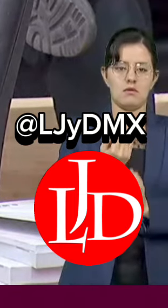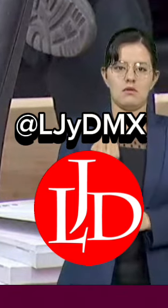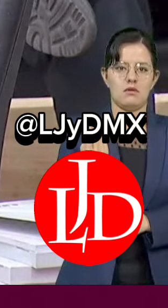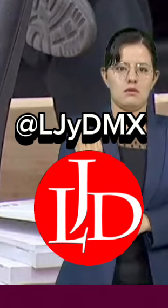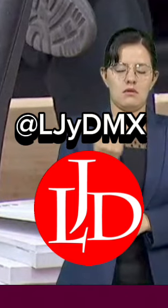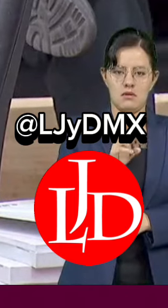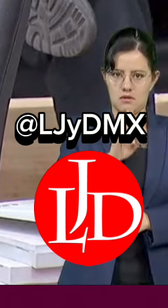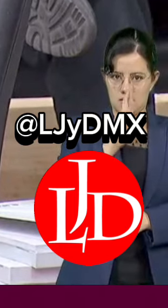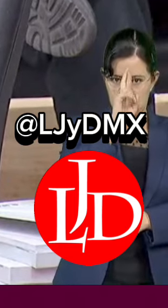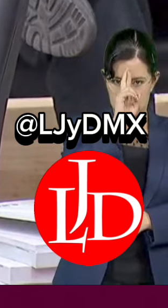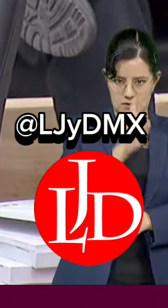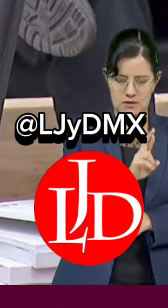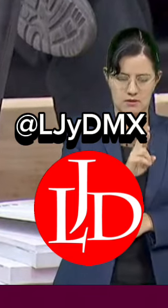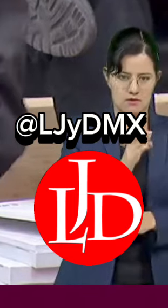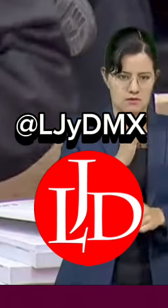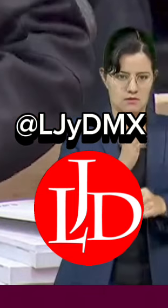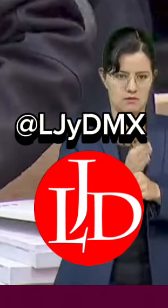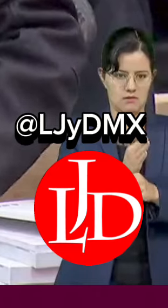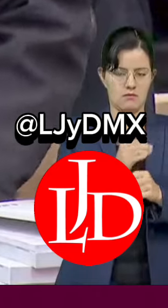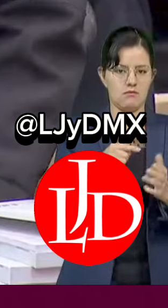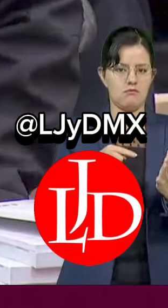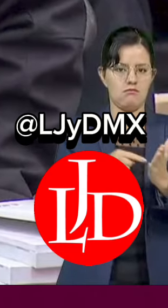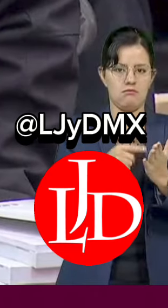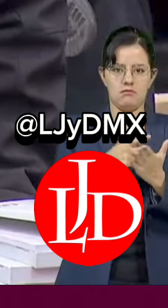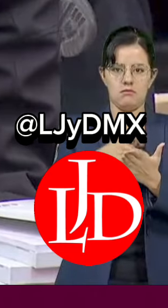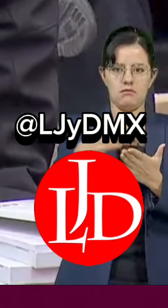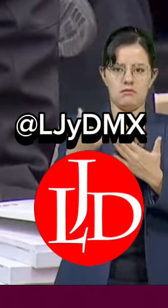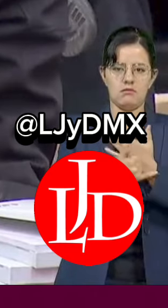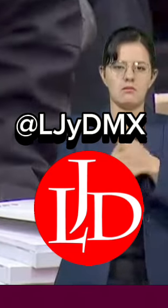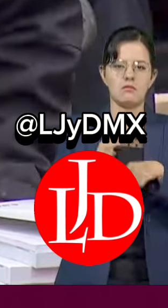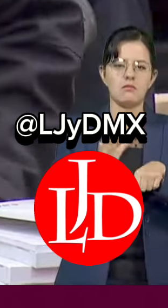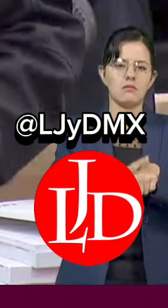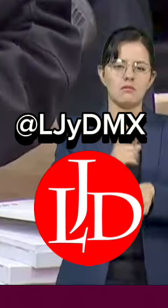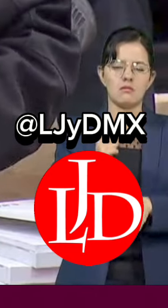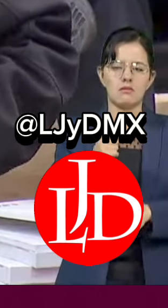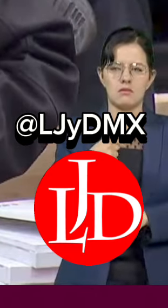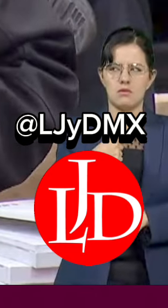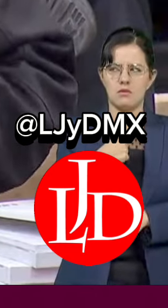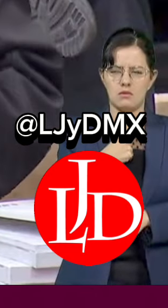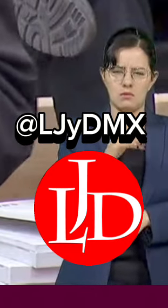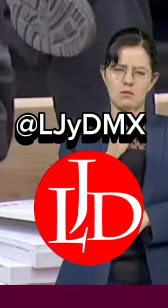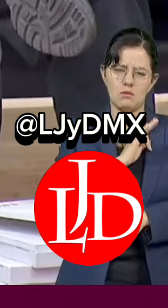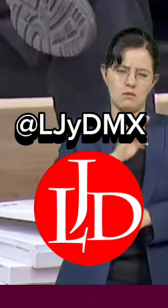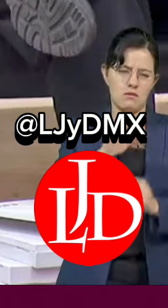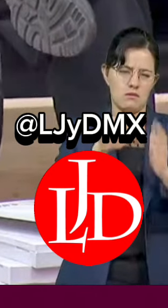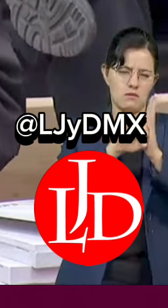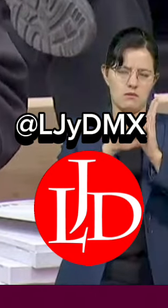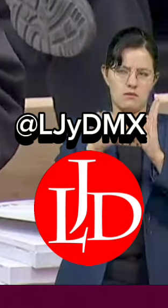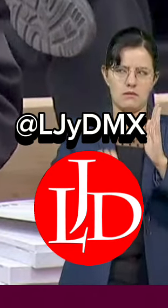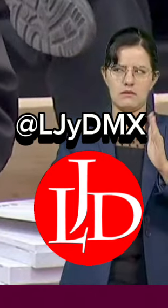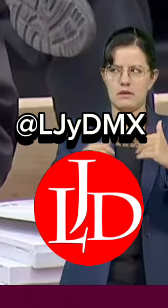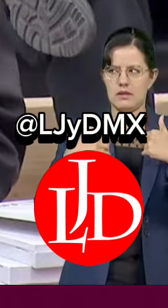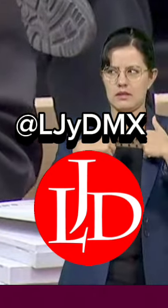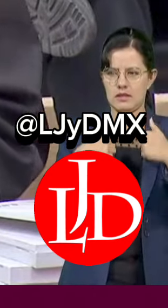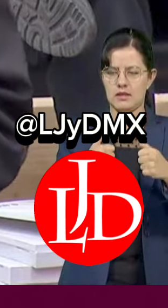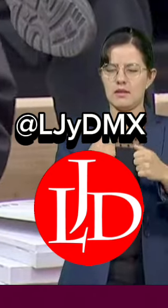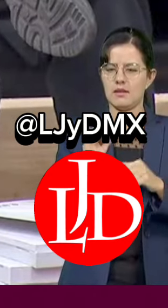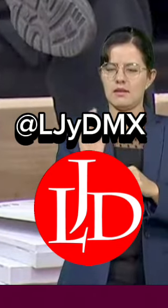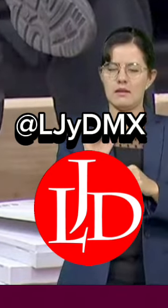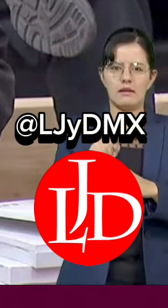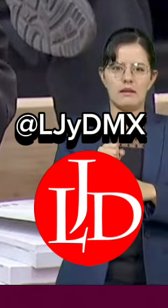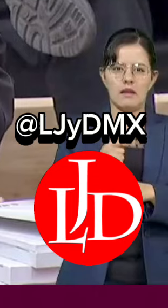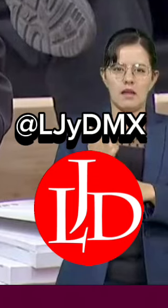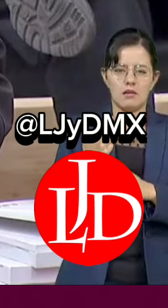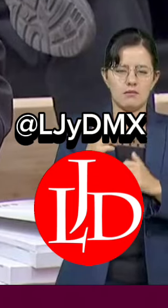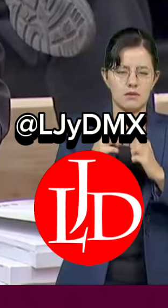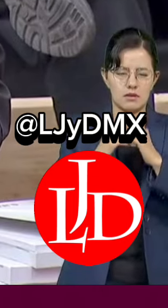que se establecieron, porque yo podría inclusive comprender que frente a hechos supervinientes, creo que se